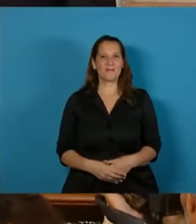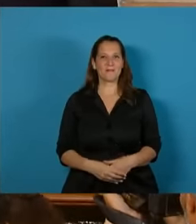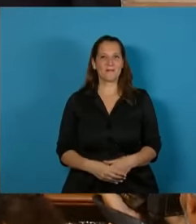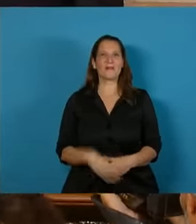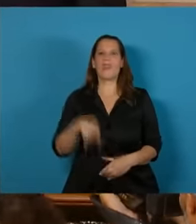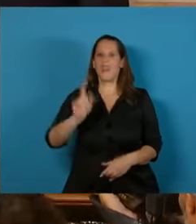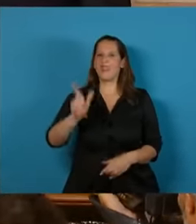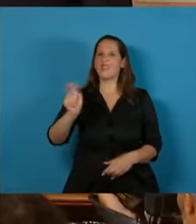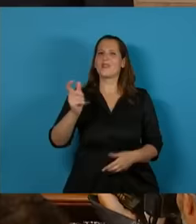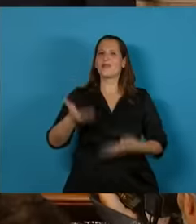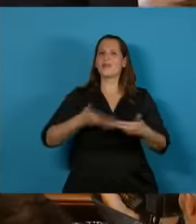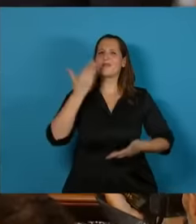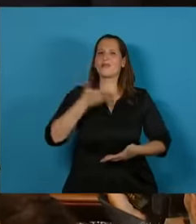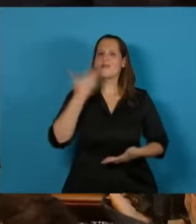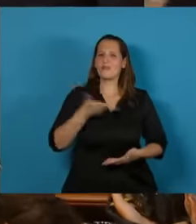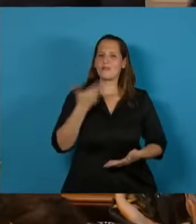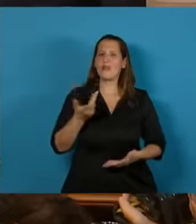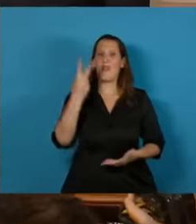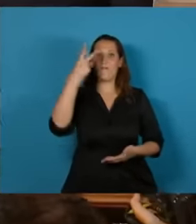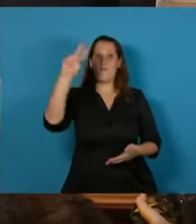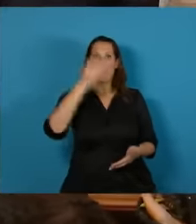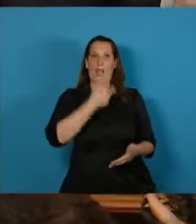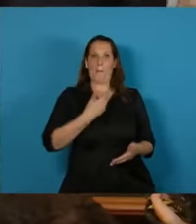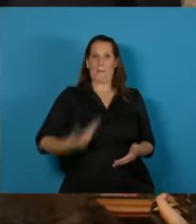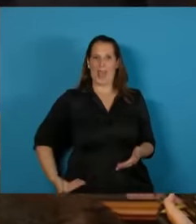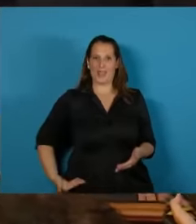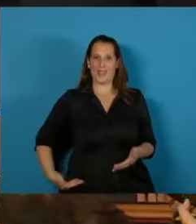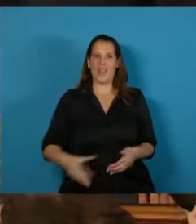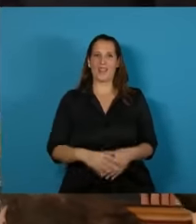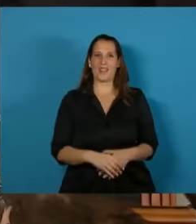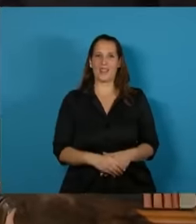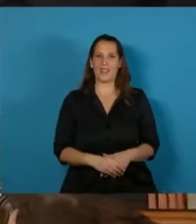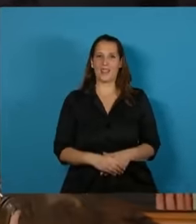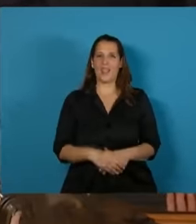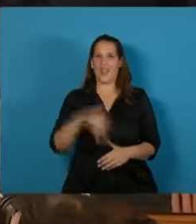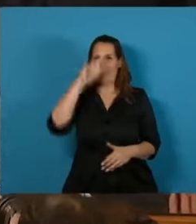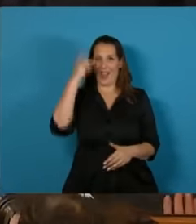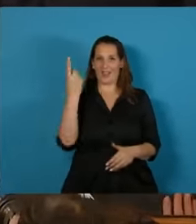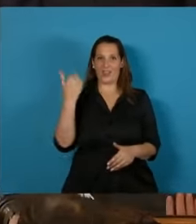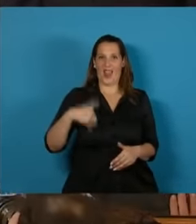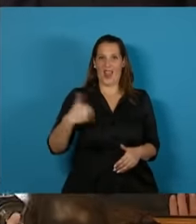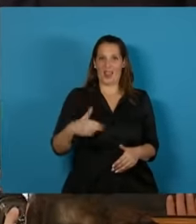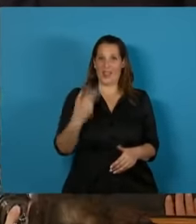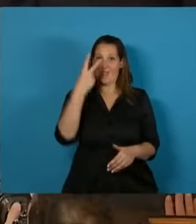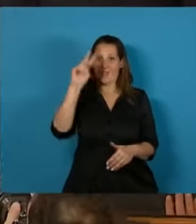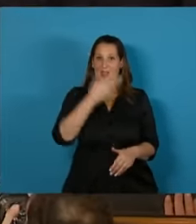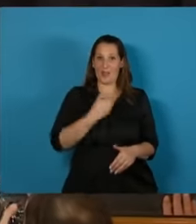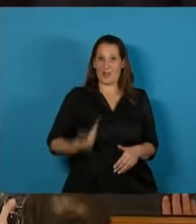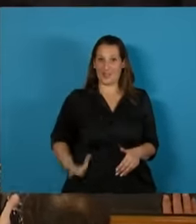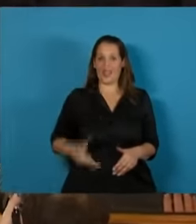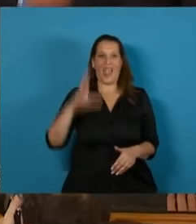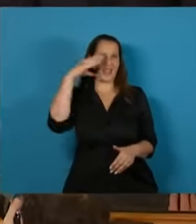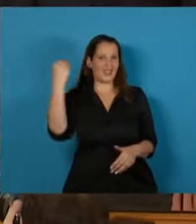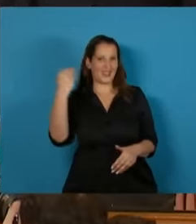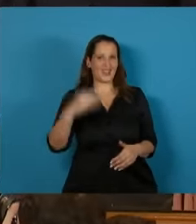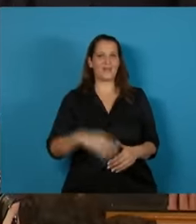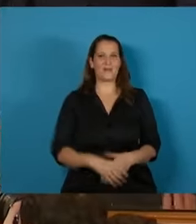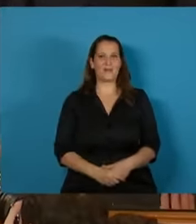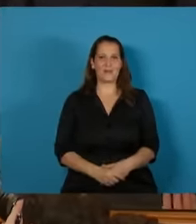las palabras de la vicepresidenta de la Nación Argentina, la doctora Cristina Fernández de Kirchner.